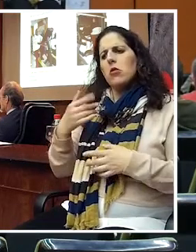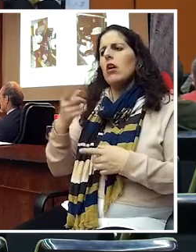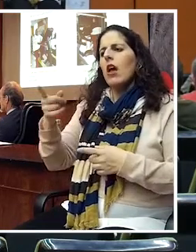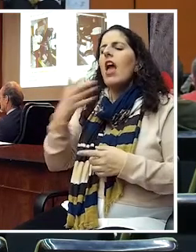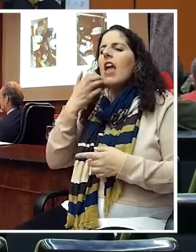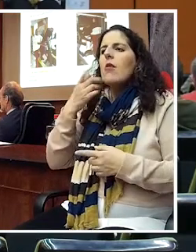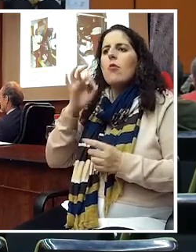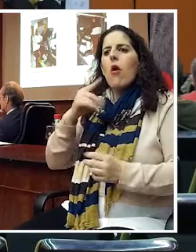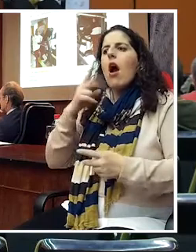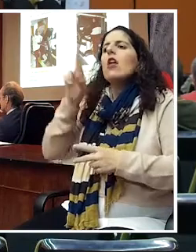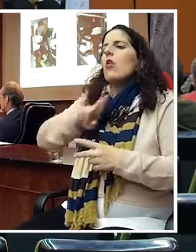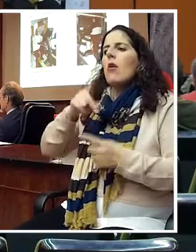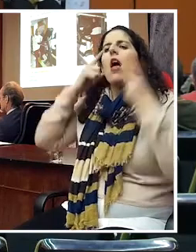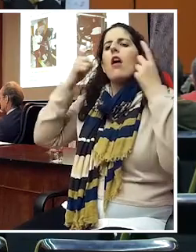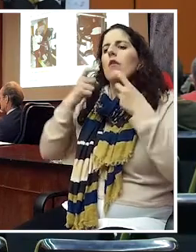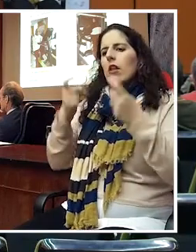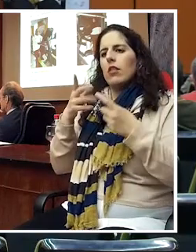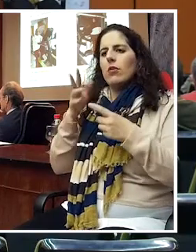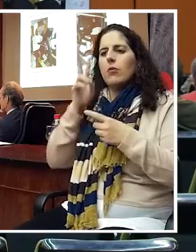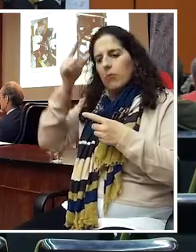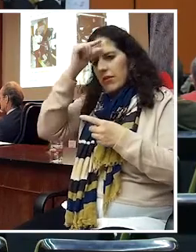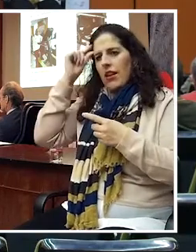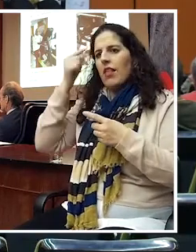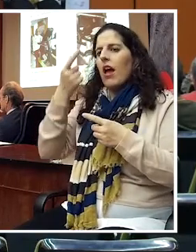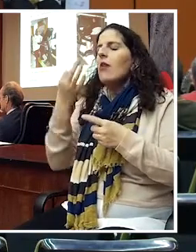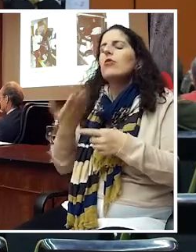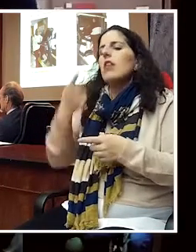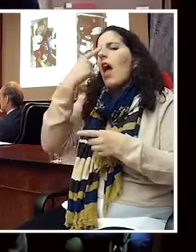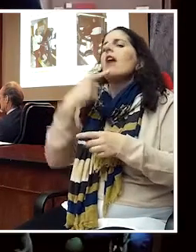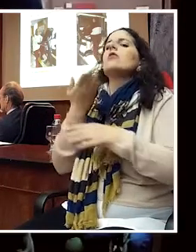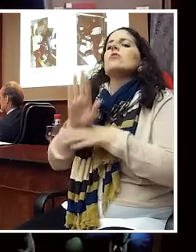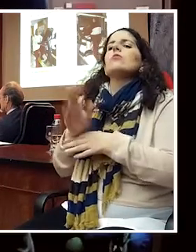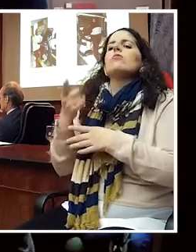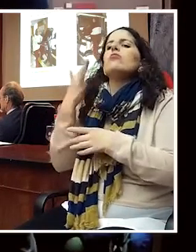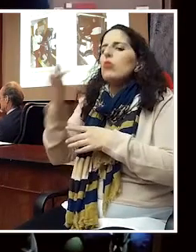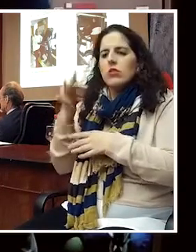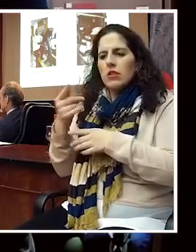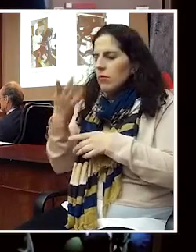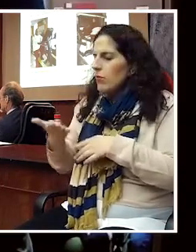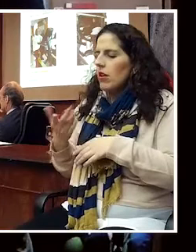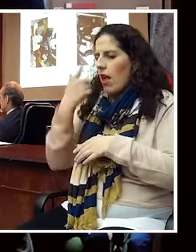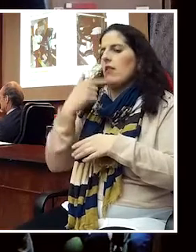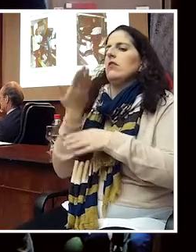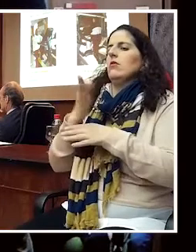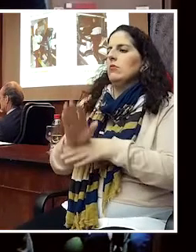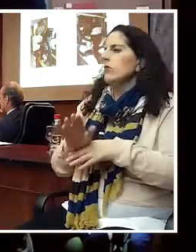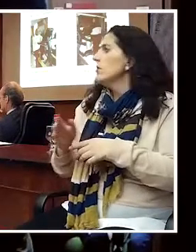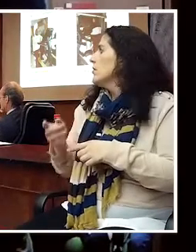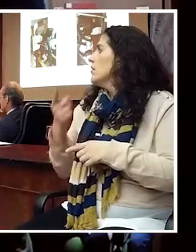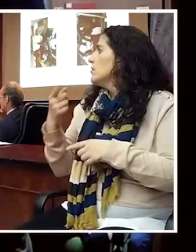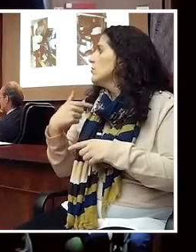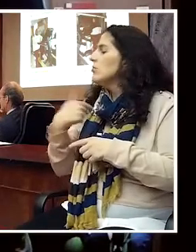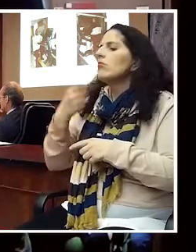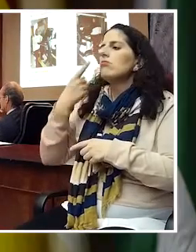superación y de actitud y aptitud, ambas cosas, ¿no? Desde aquí mi